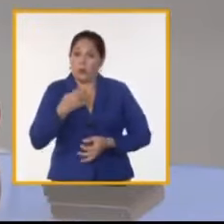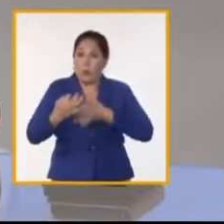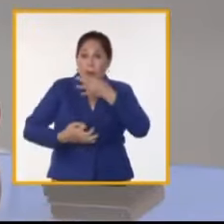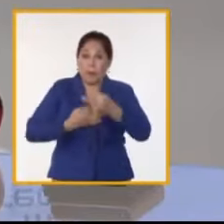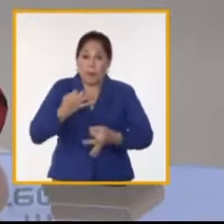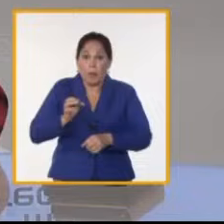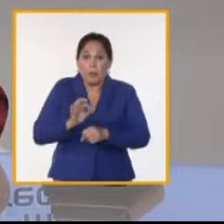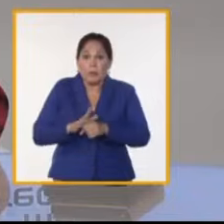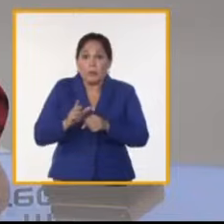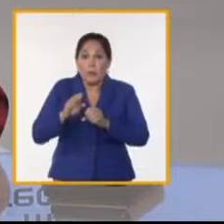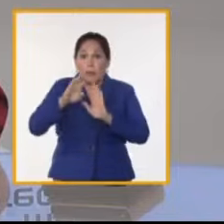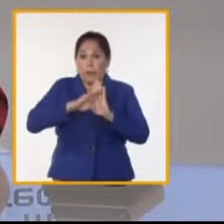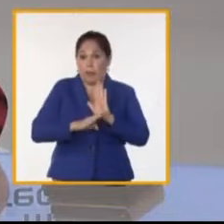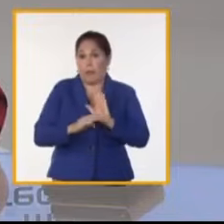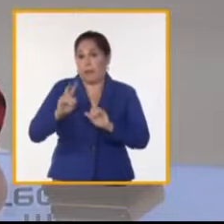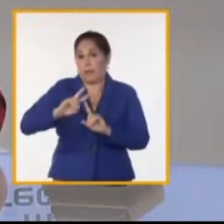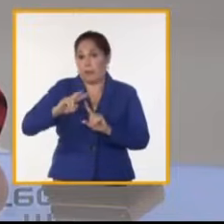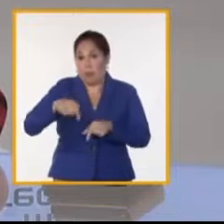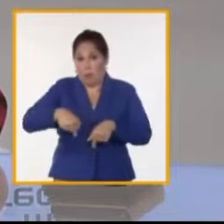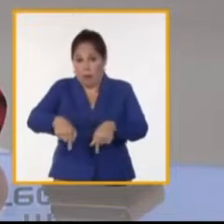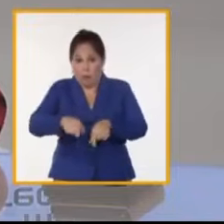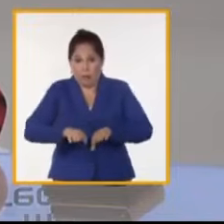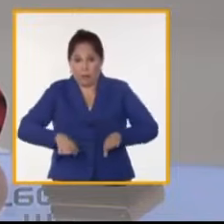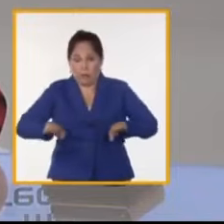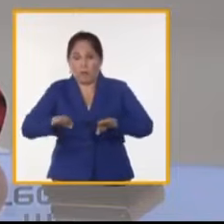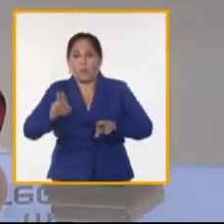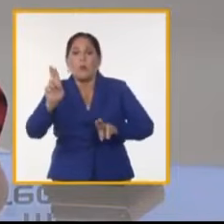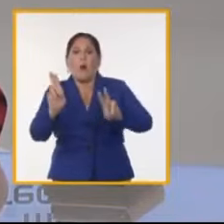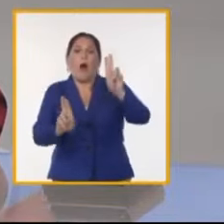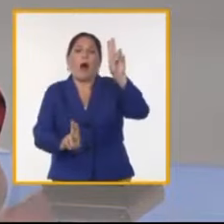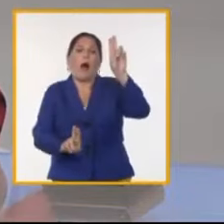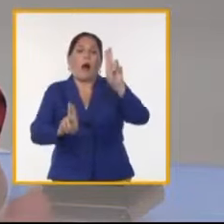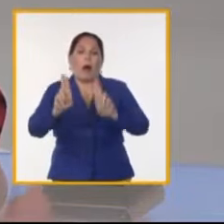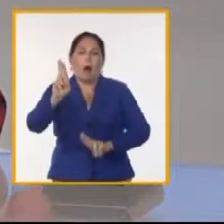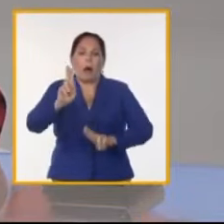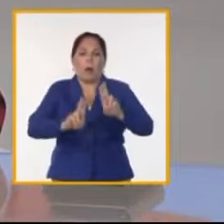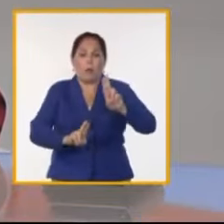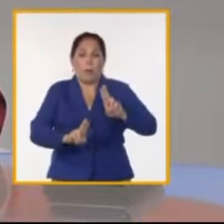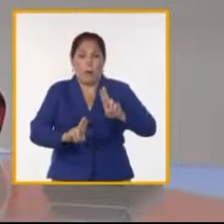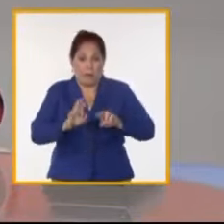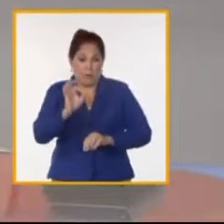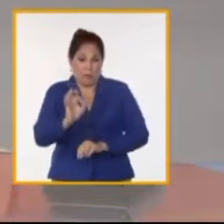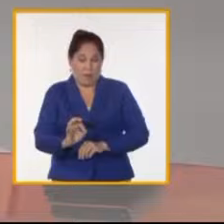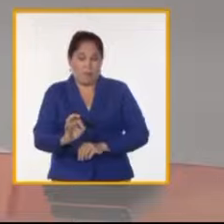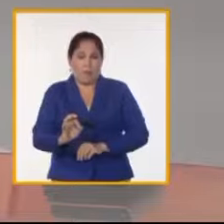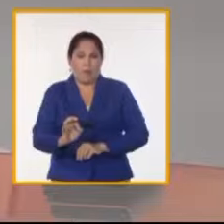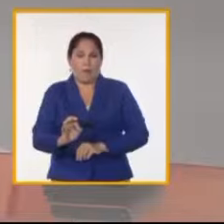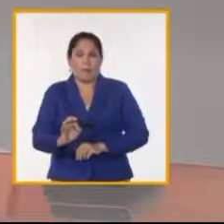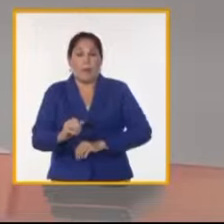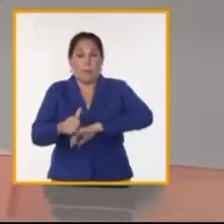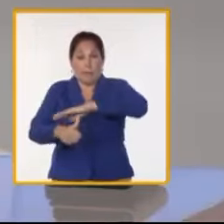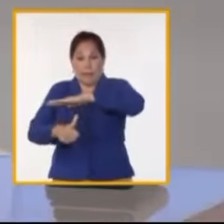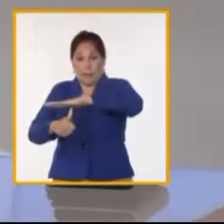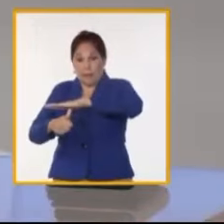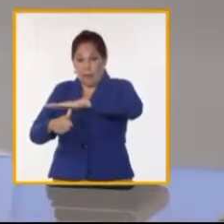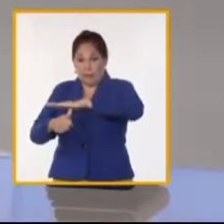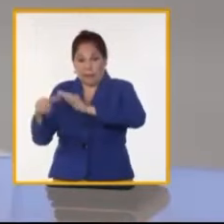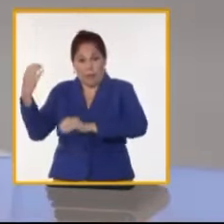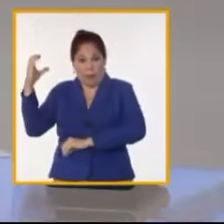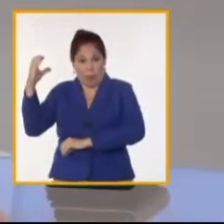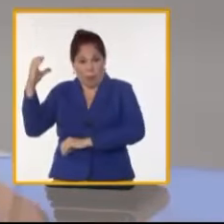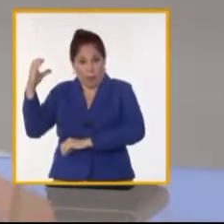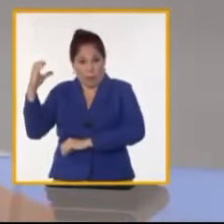eh prácticamente un acuerdo entre el expresidente derechista de Colombia Iván Duque y el